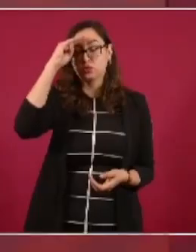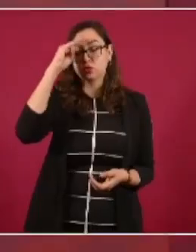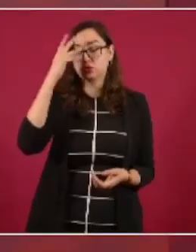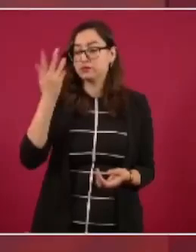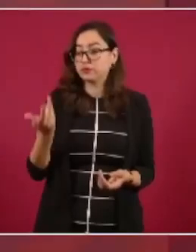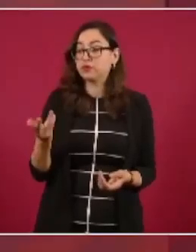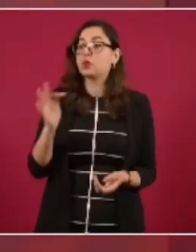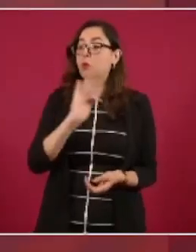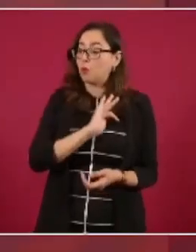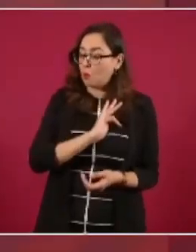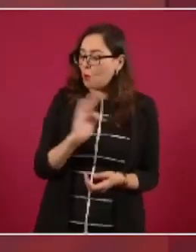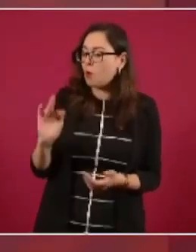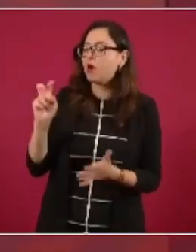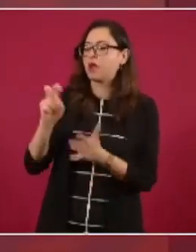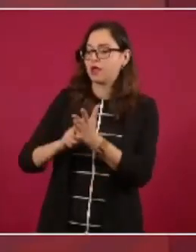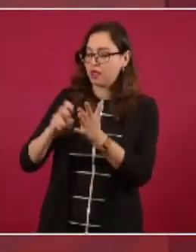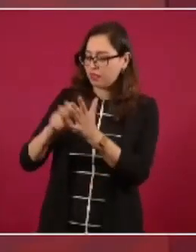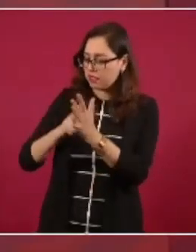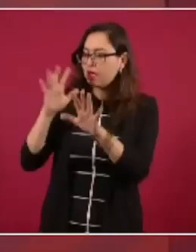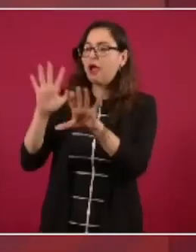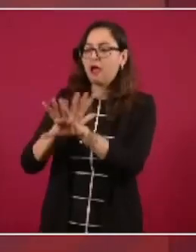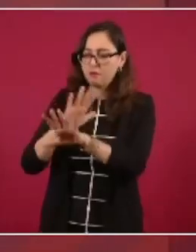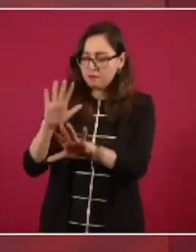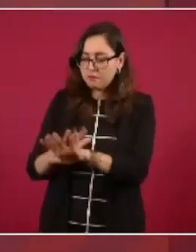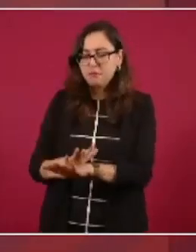de que se lleve a cabo esa reforma.